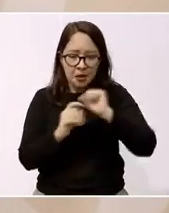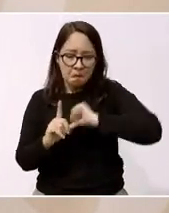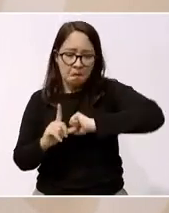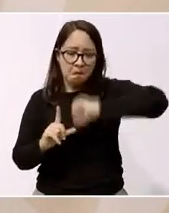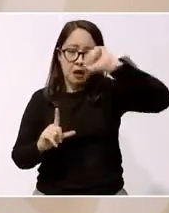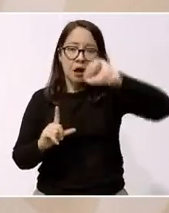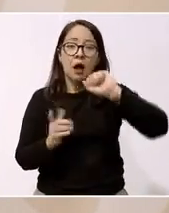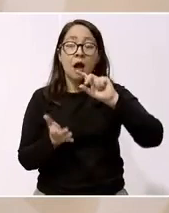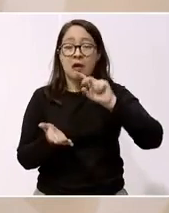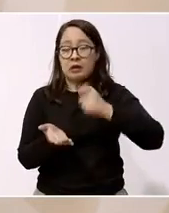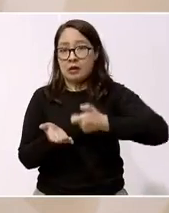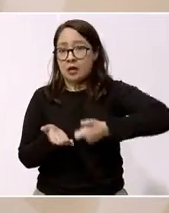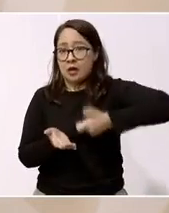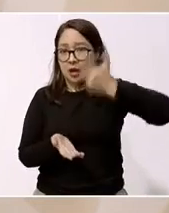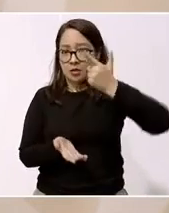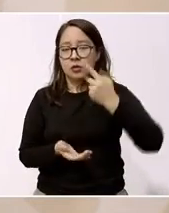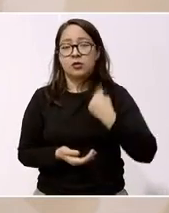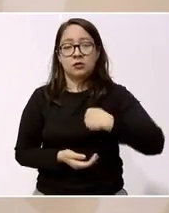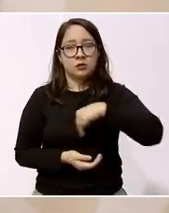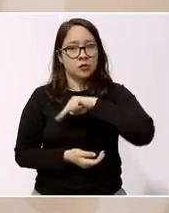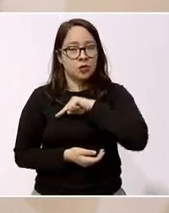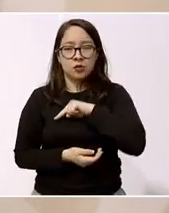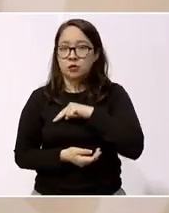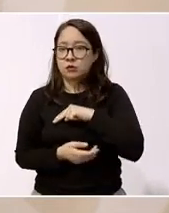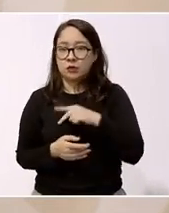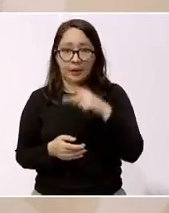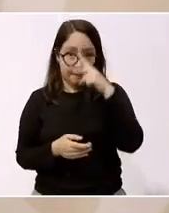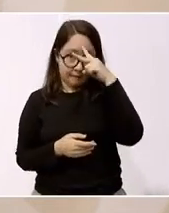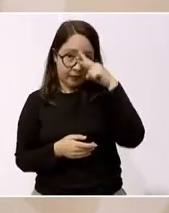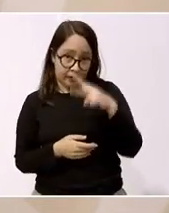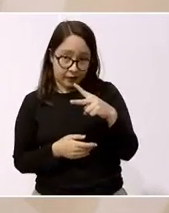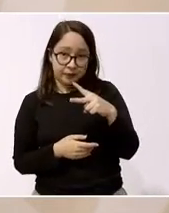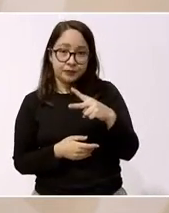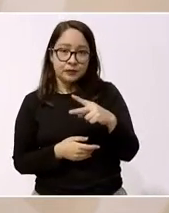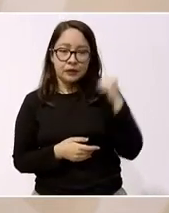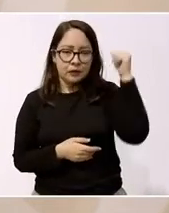Nosotros tenemos en abril 7.7%.